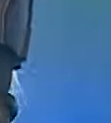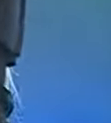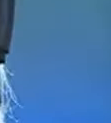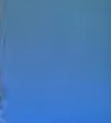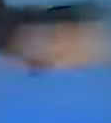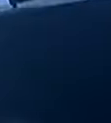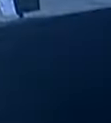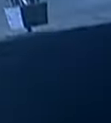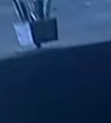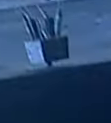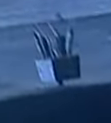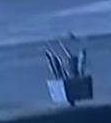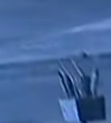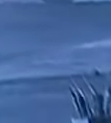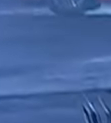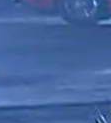forever.